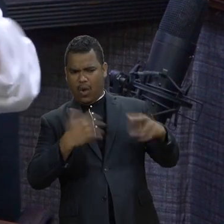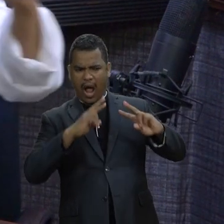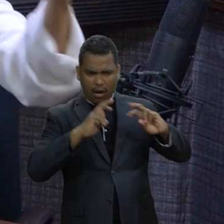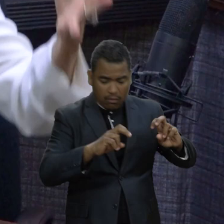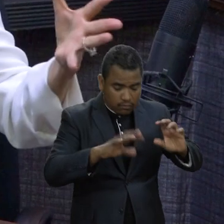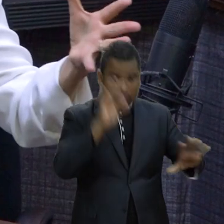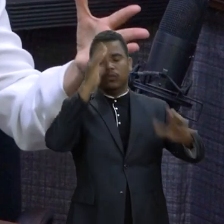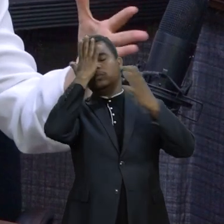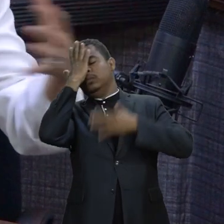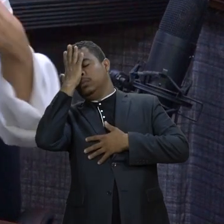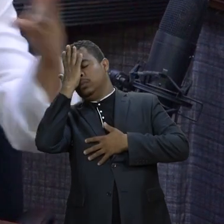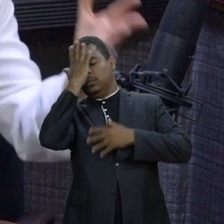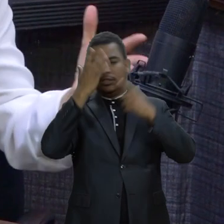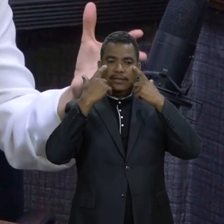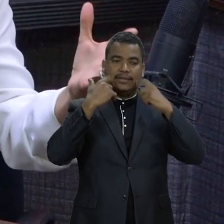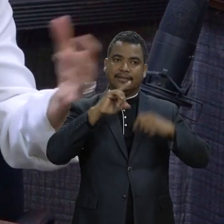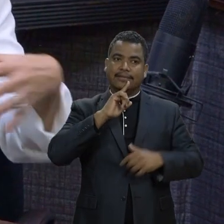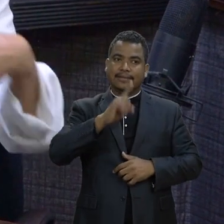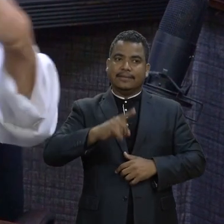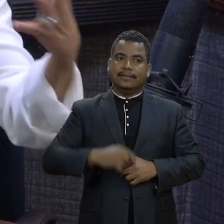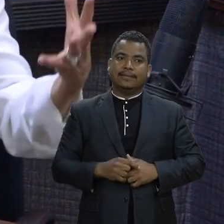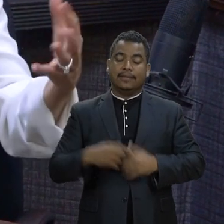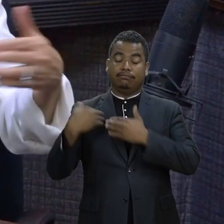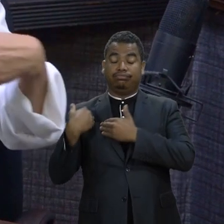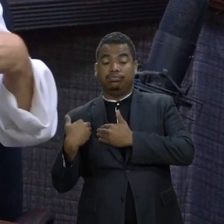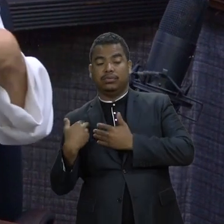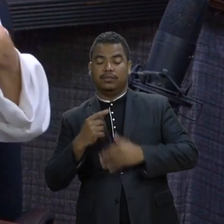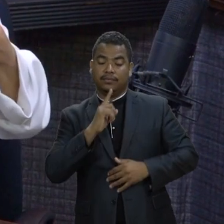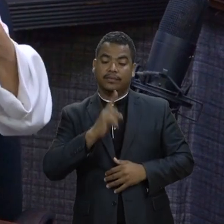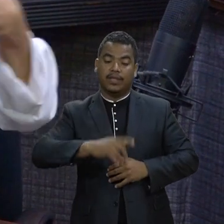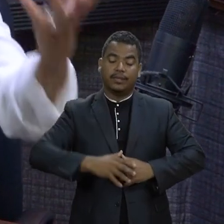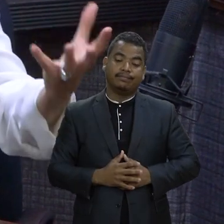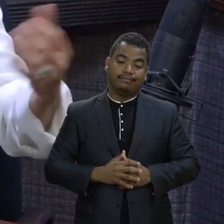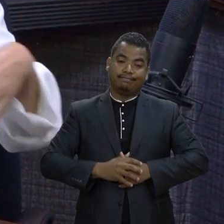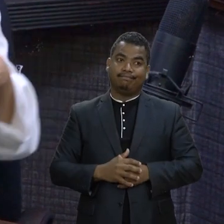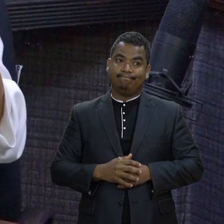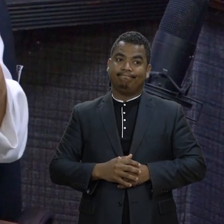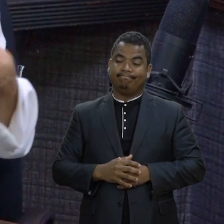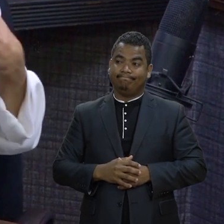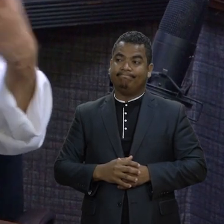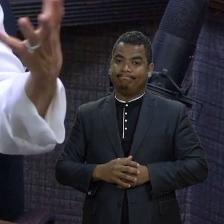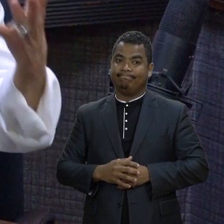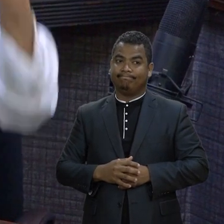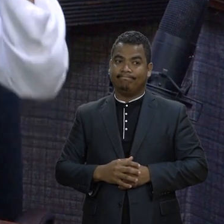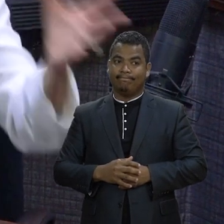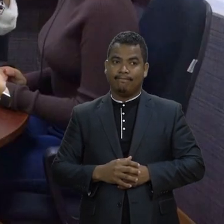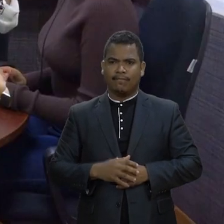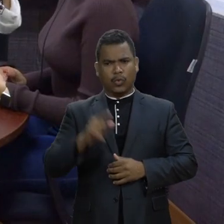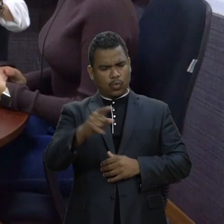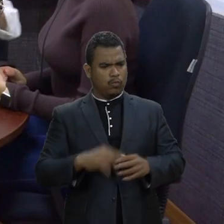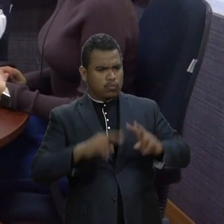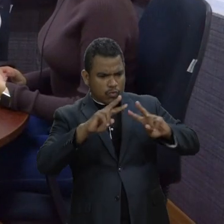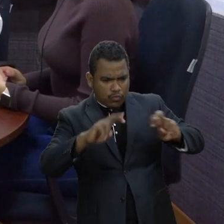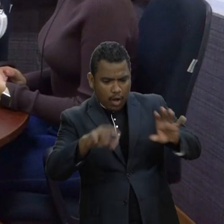que lo que te pasa es para un aprendizaje, correcto. Para una enseñanza, para ver algo, y claro, tienes que estar